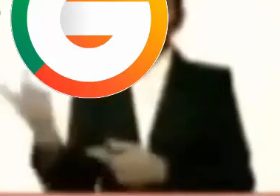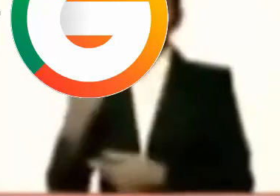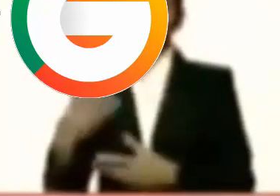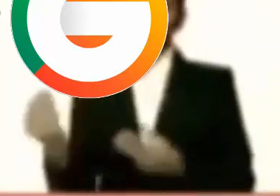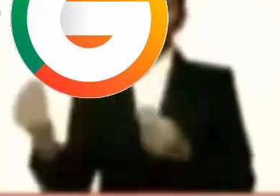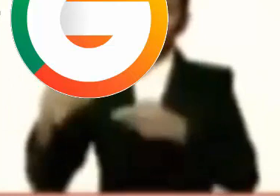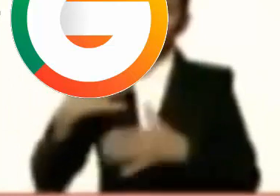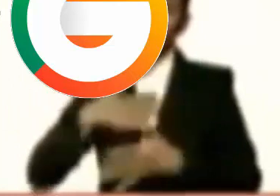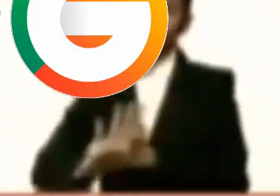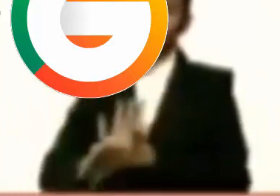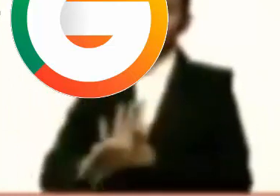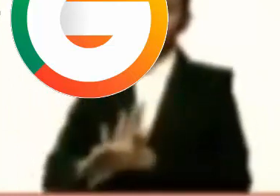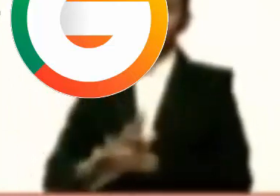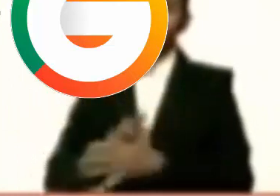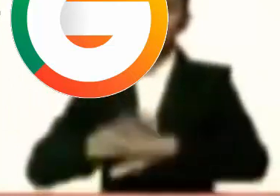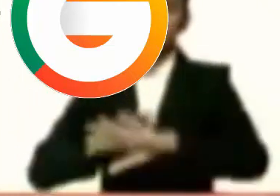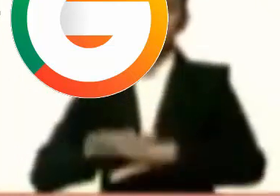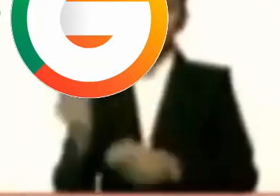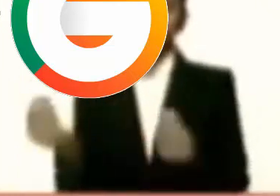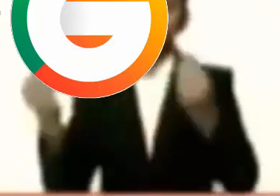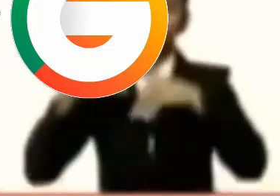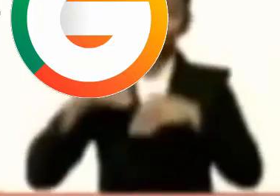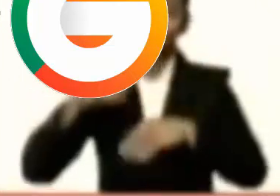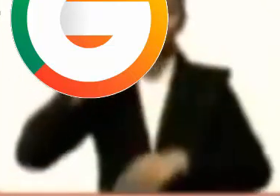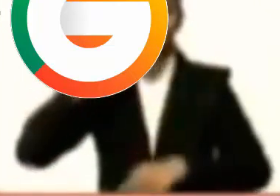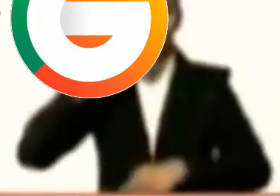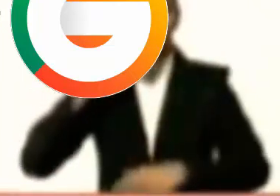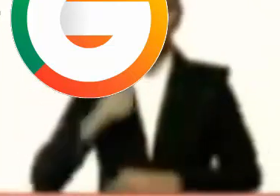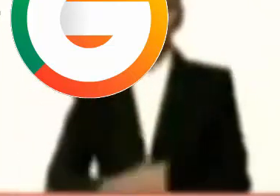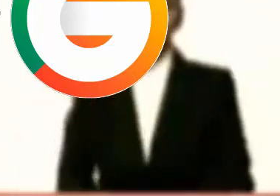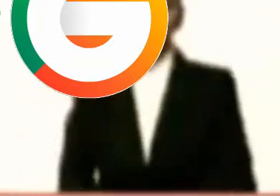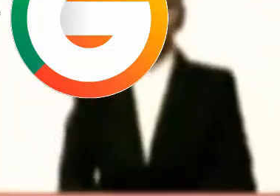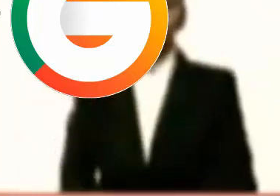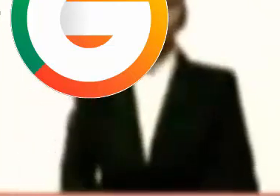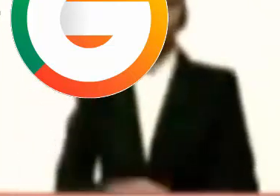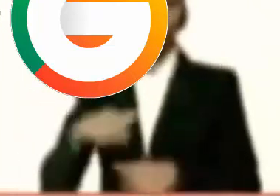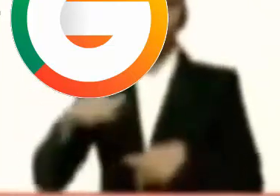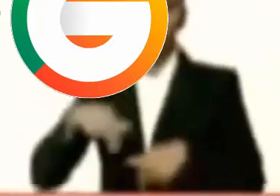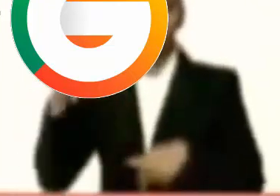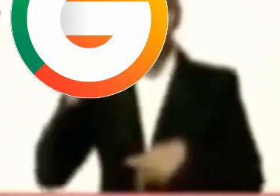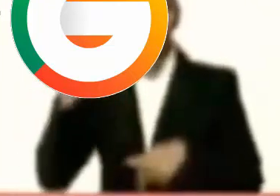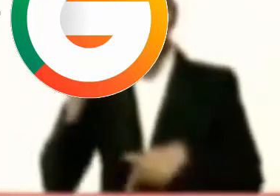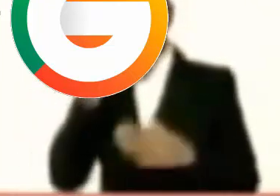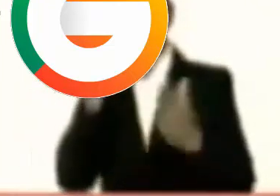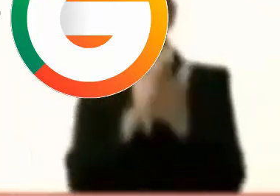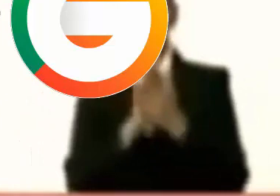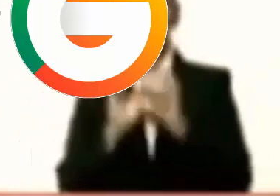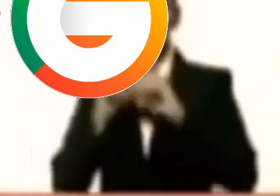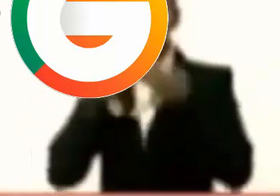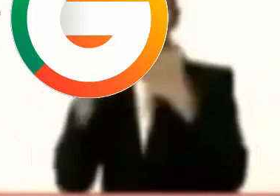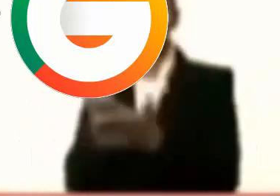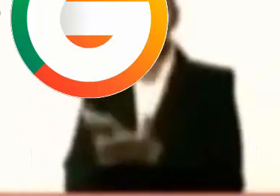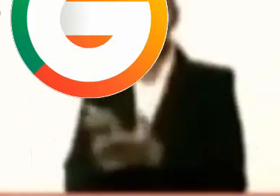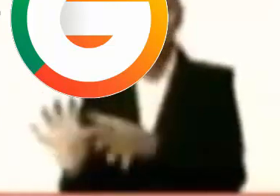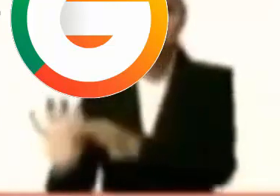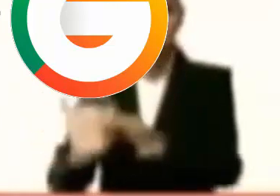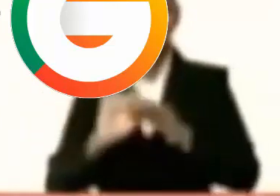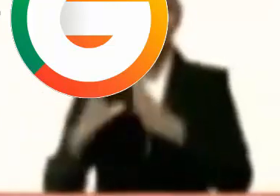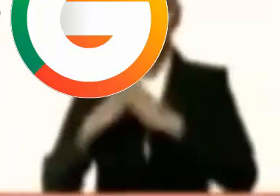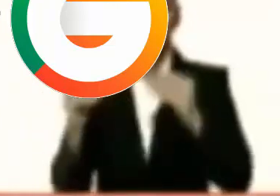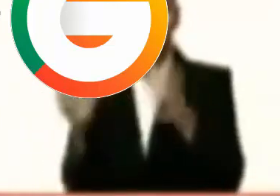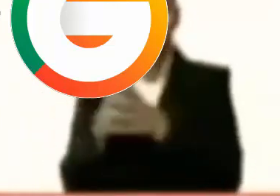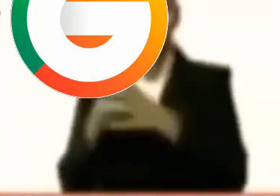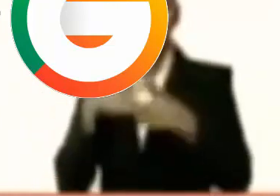llamado aún más a un acuerdo humanitario por Venezuela para enfrentar la pandemia unidos, todos los